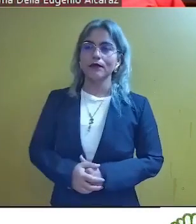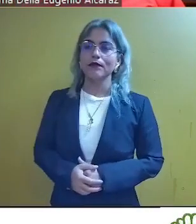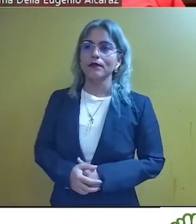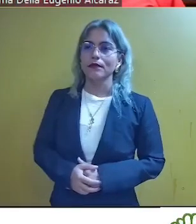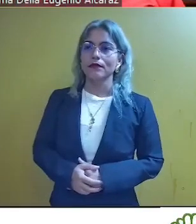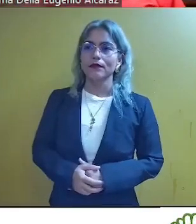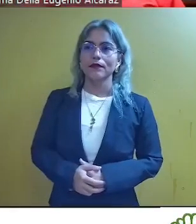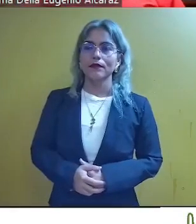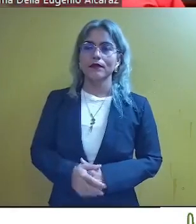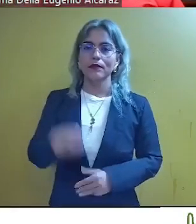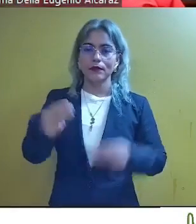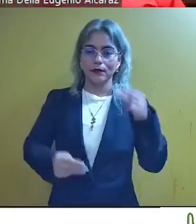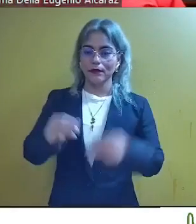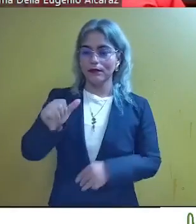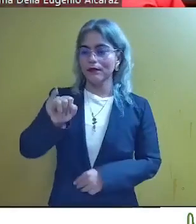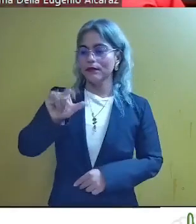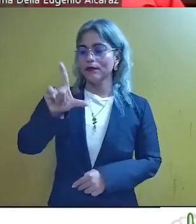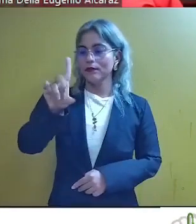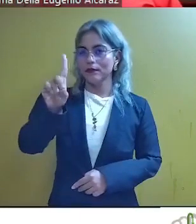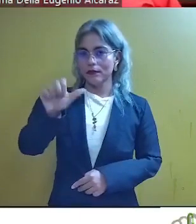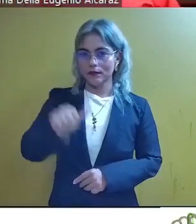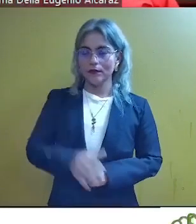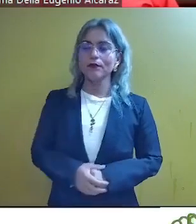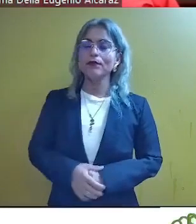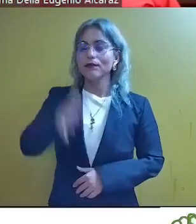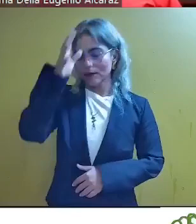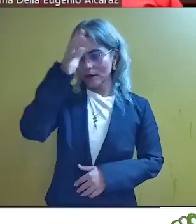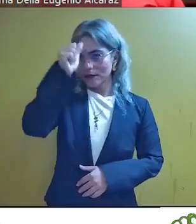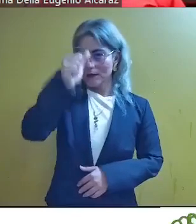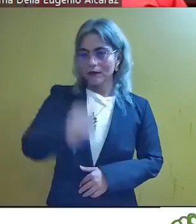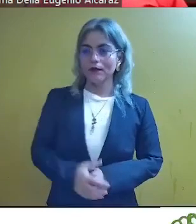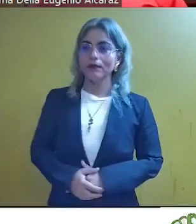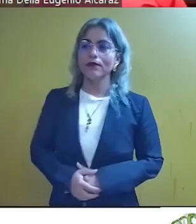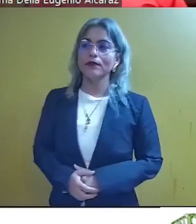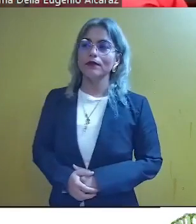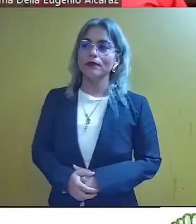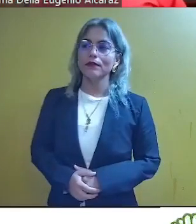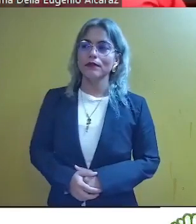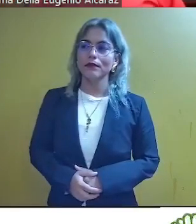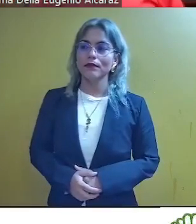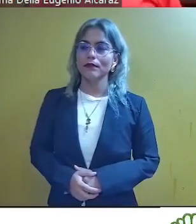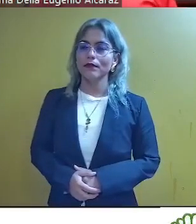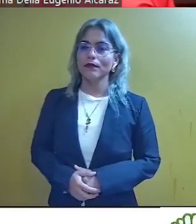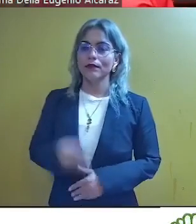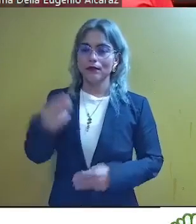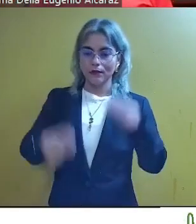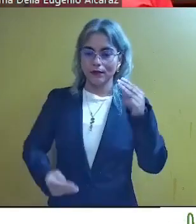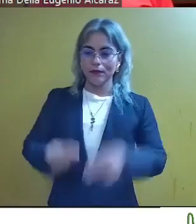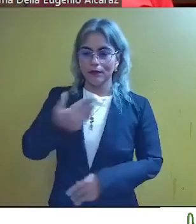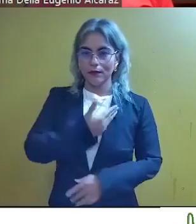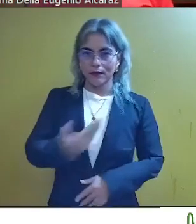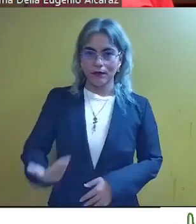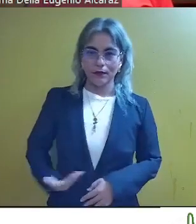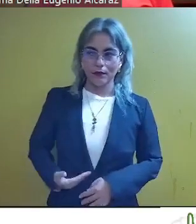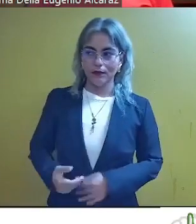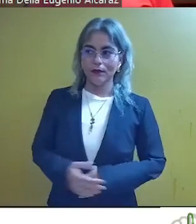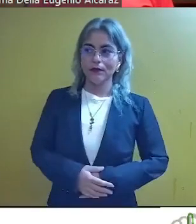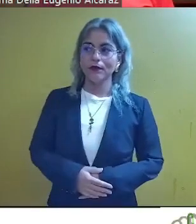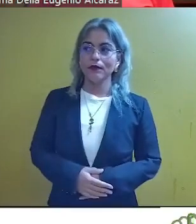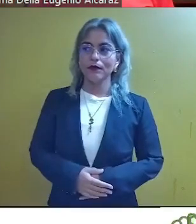Gracias, magistrada. Magistrada Hilda Rosa Delgado Brito. A favor del proyecto. Gracias, magistrada. Magistrada Evelyn Rodríguez